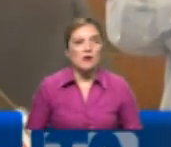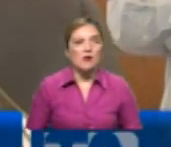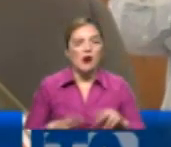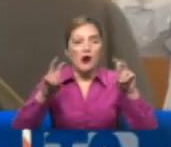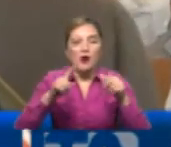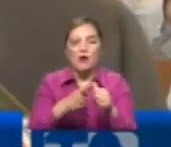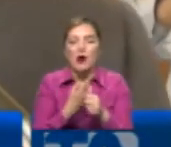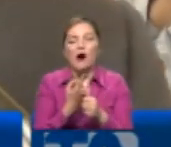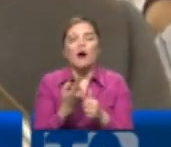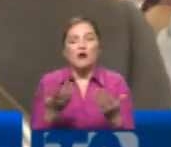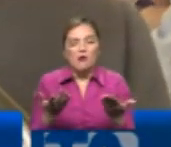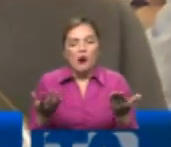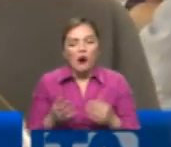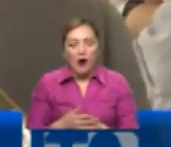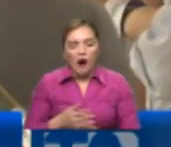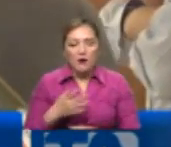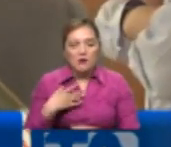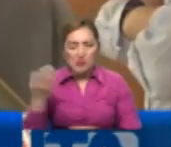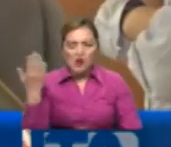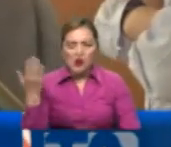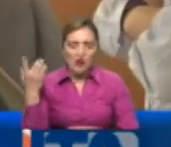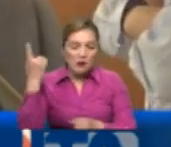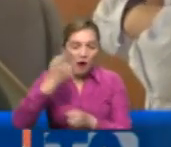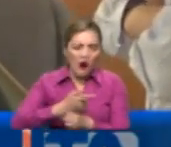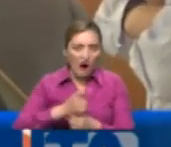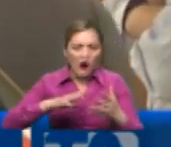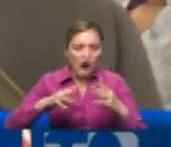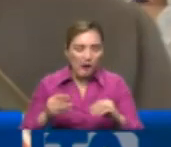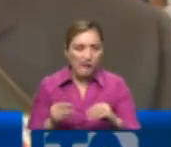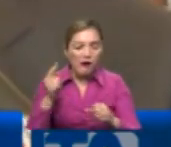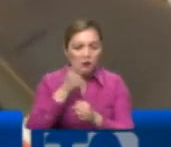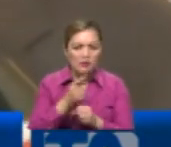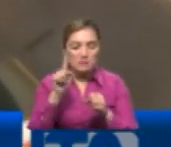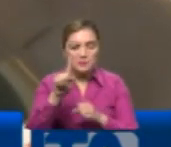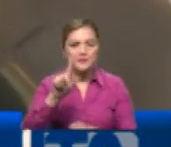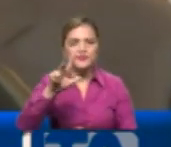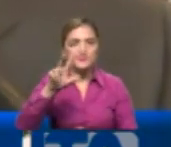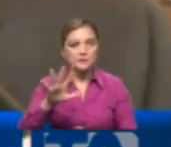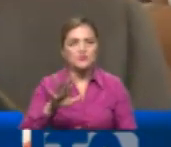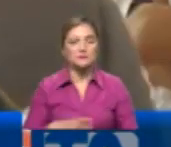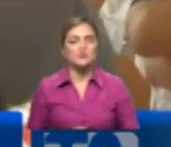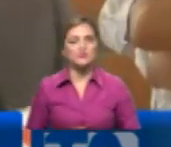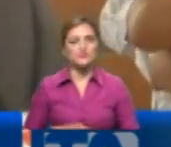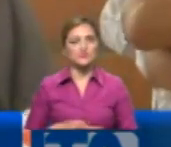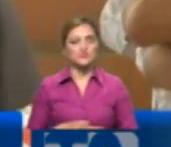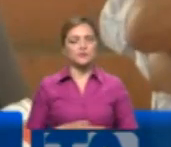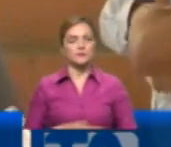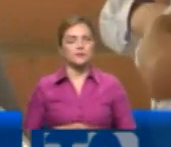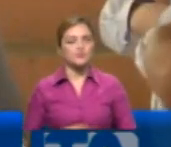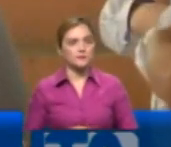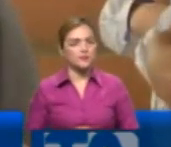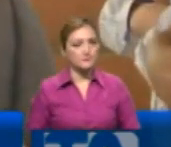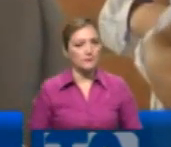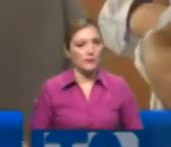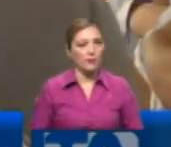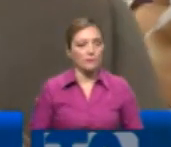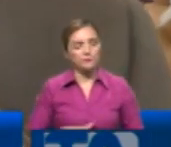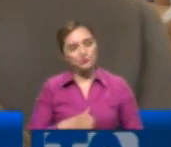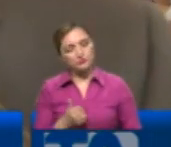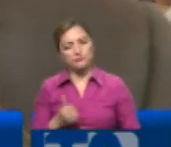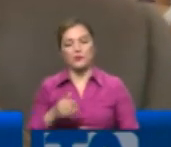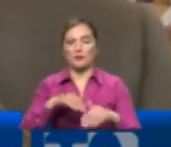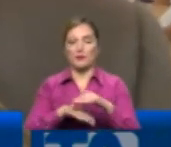hacerse a través de una resolución de mercal de porque así lo establece la ordenanza 135 pero si ya vamos a hacer otro tipo de